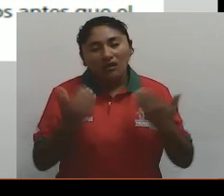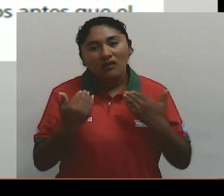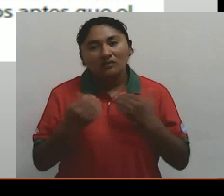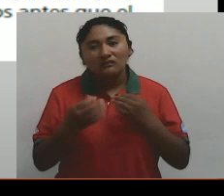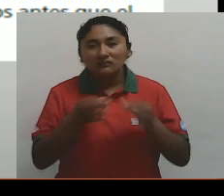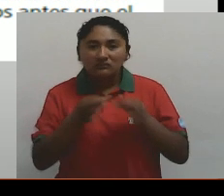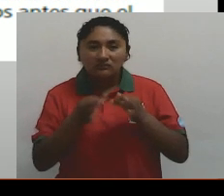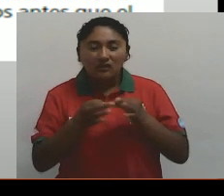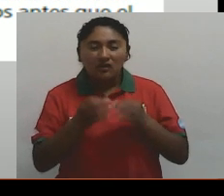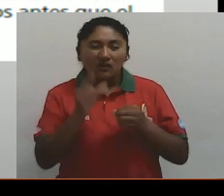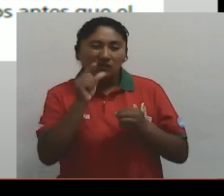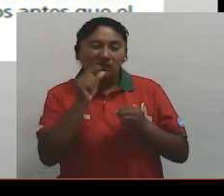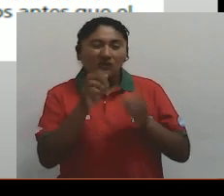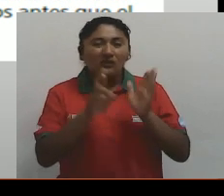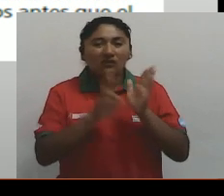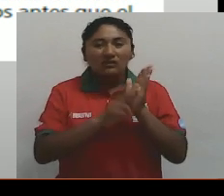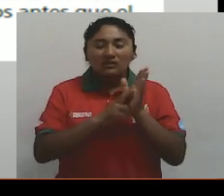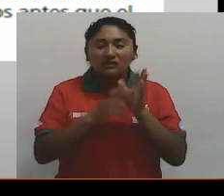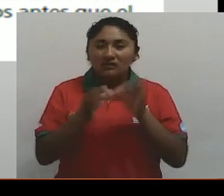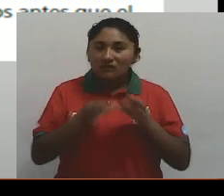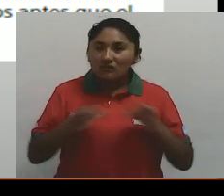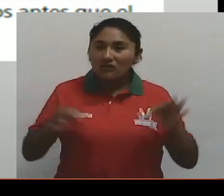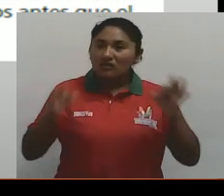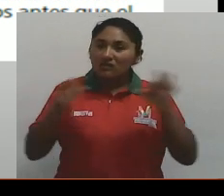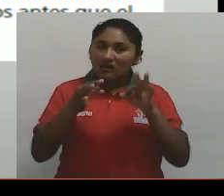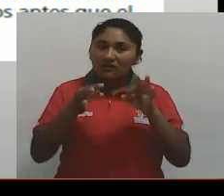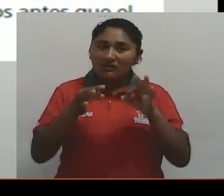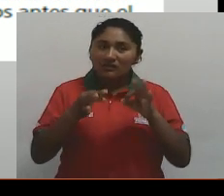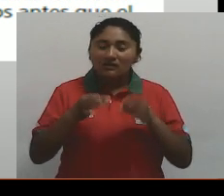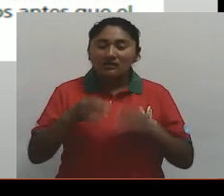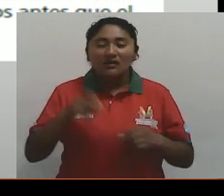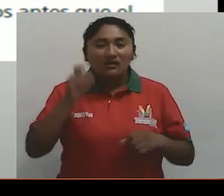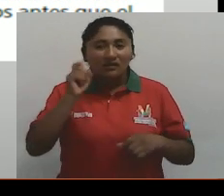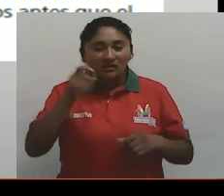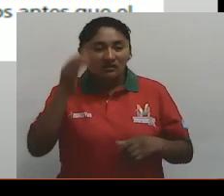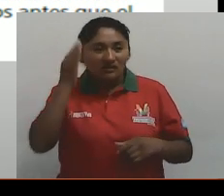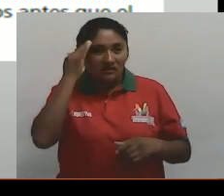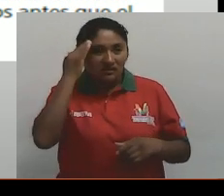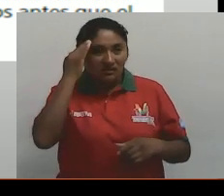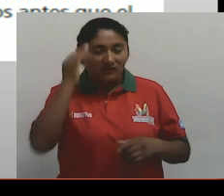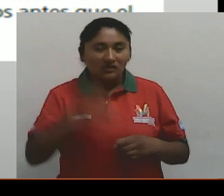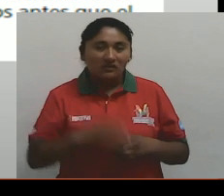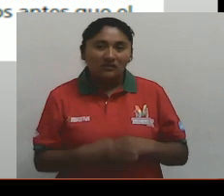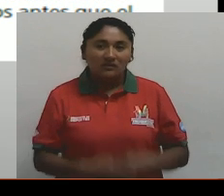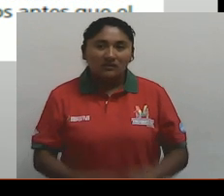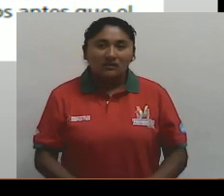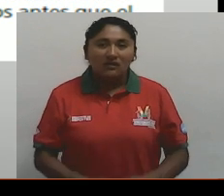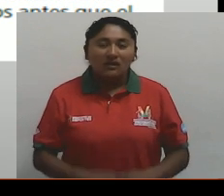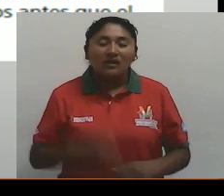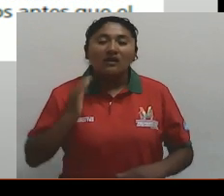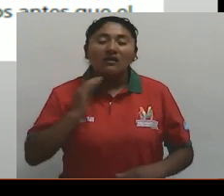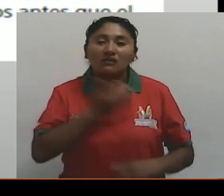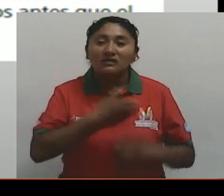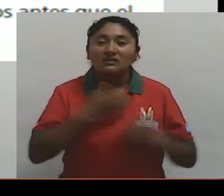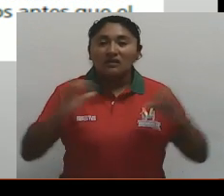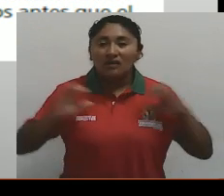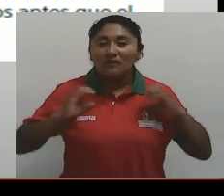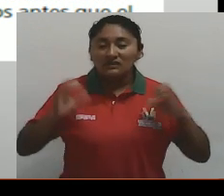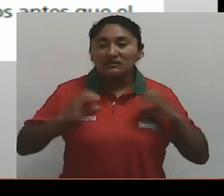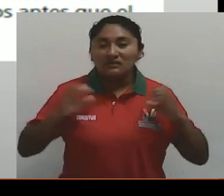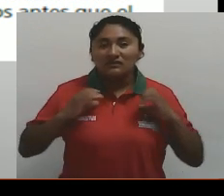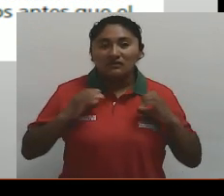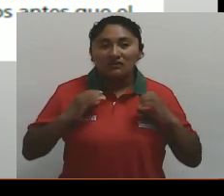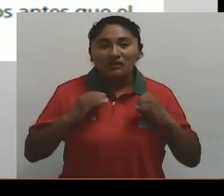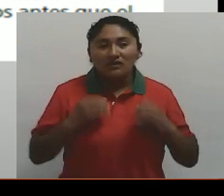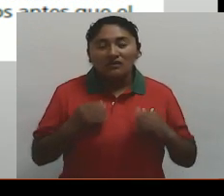más importantes que se pueden aplicar dentro de nuestro Programa Nacional de Capacitación y dentro de los próximos